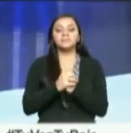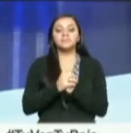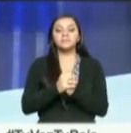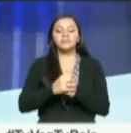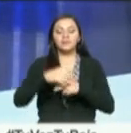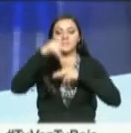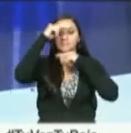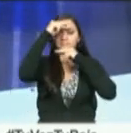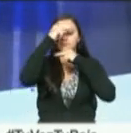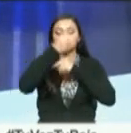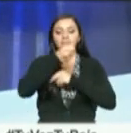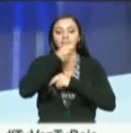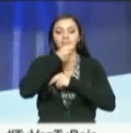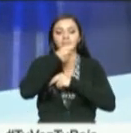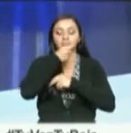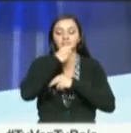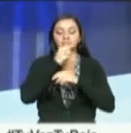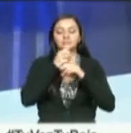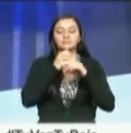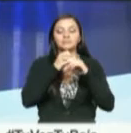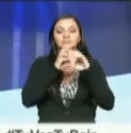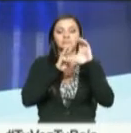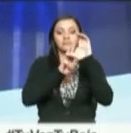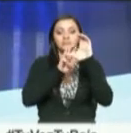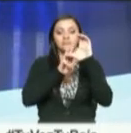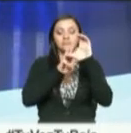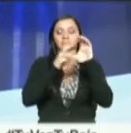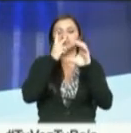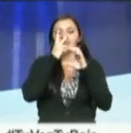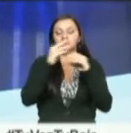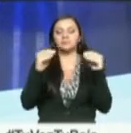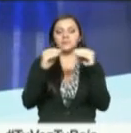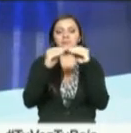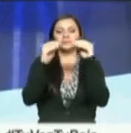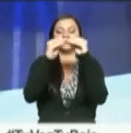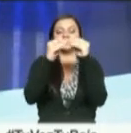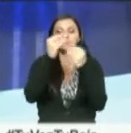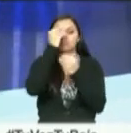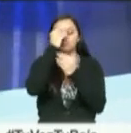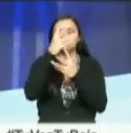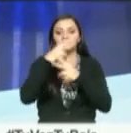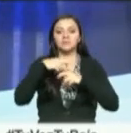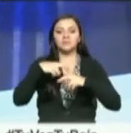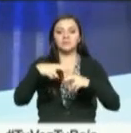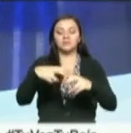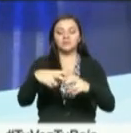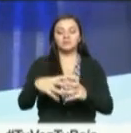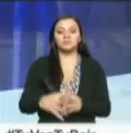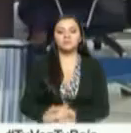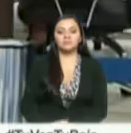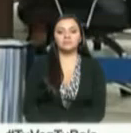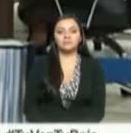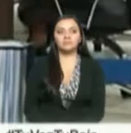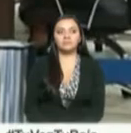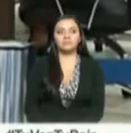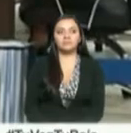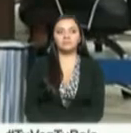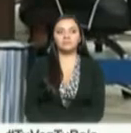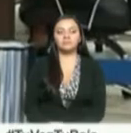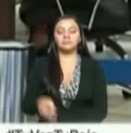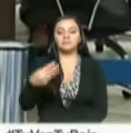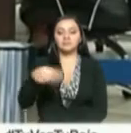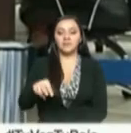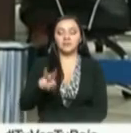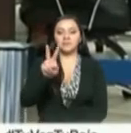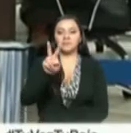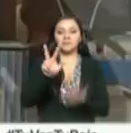de Participación Ciudadana dio a conocer que se suma a las investigaciones en el caso Odebrecht. Este miércoles